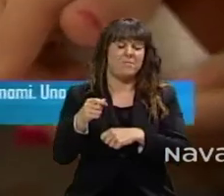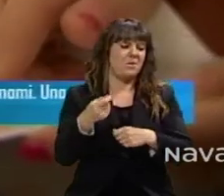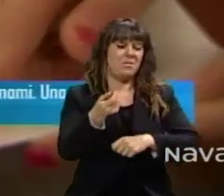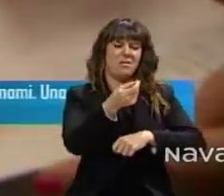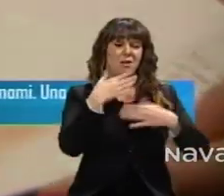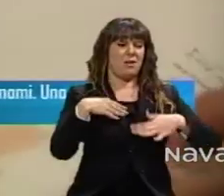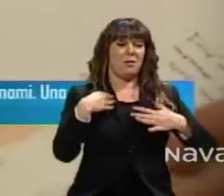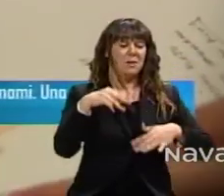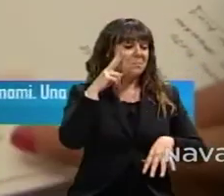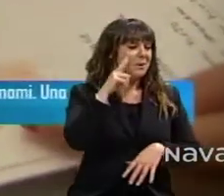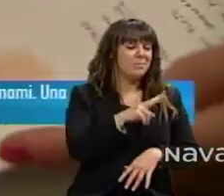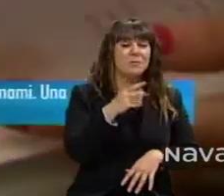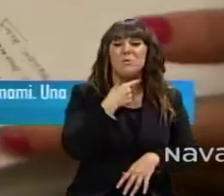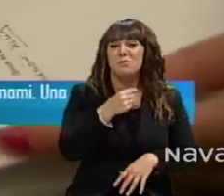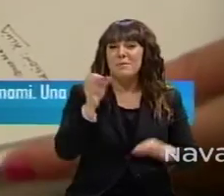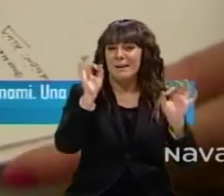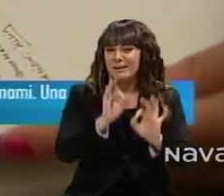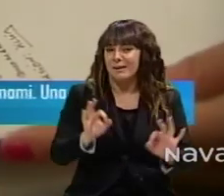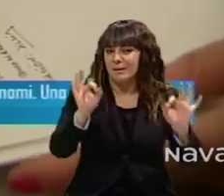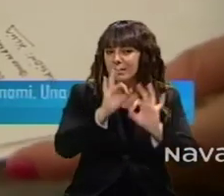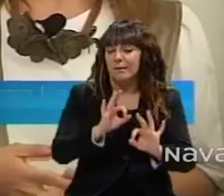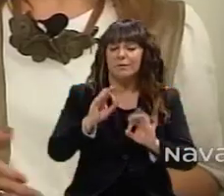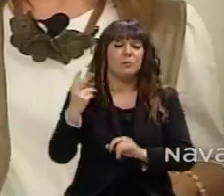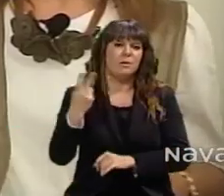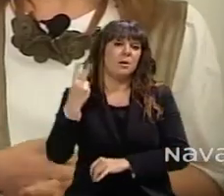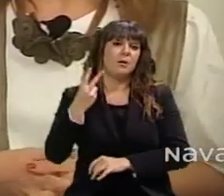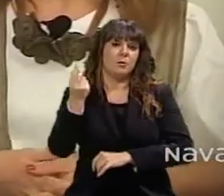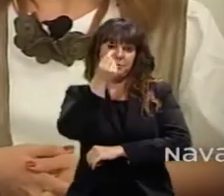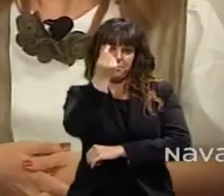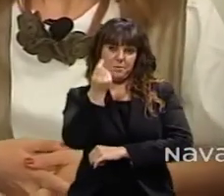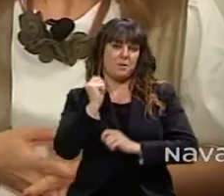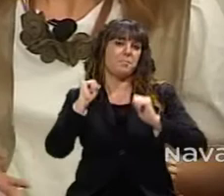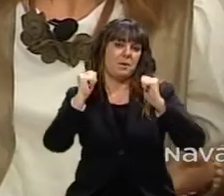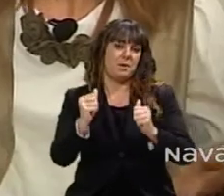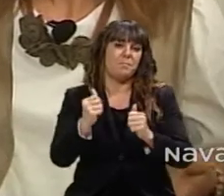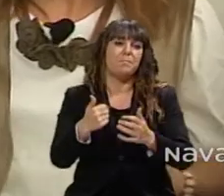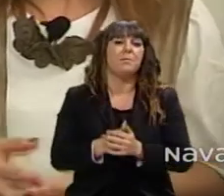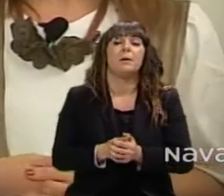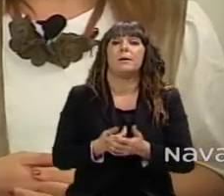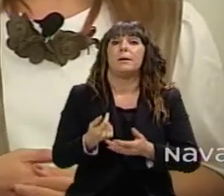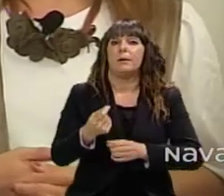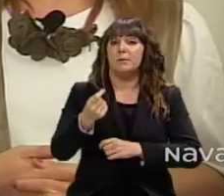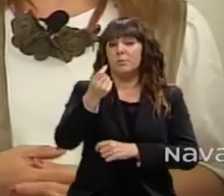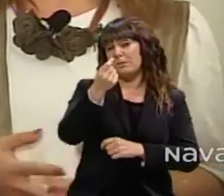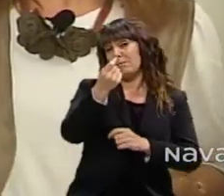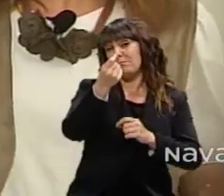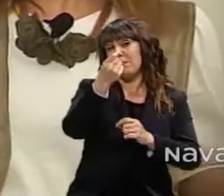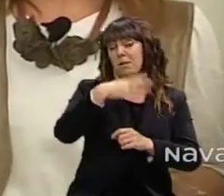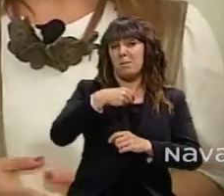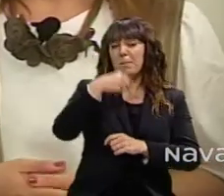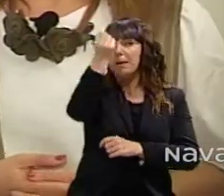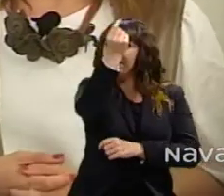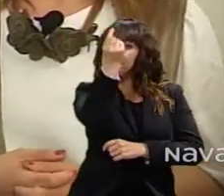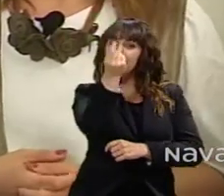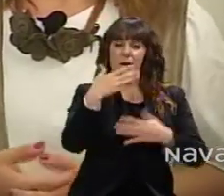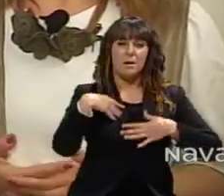diseñar nuestra propia colección. Entonces aprendimos a dibujar un poco los diseños